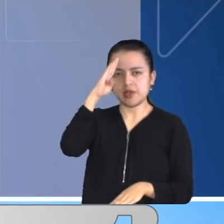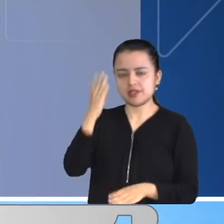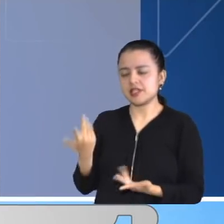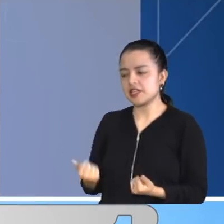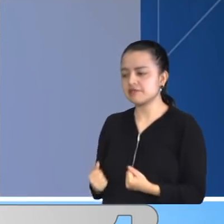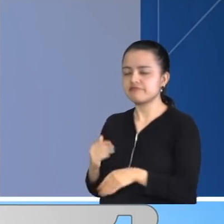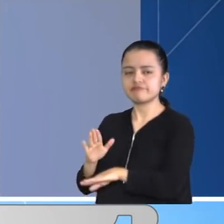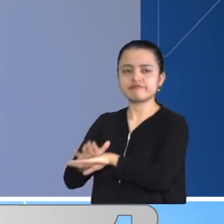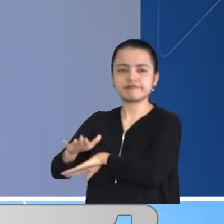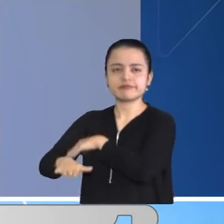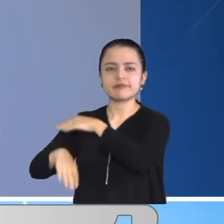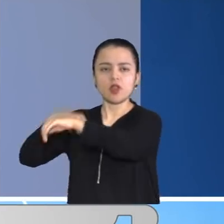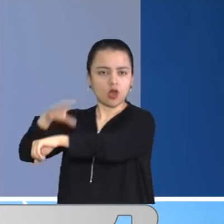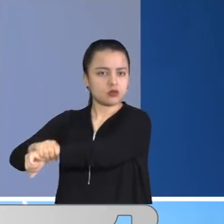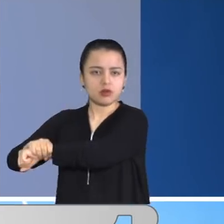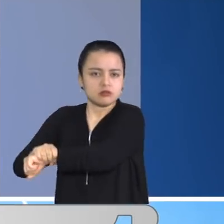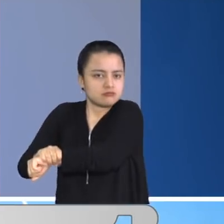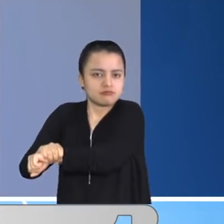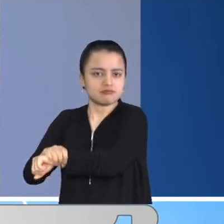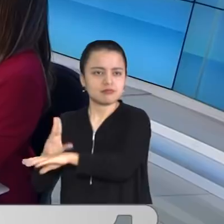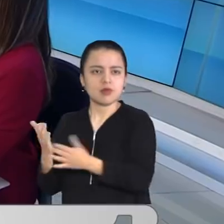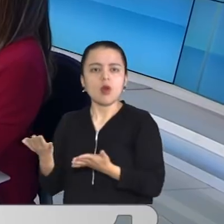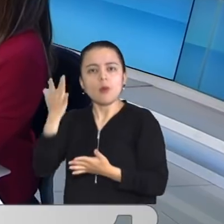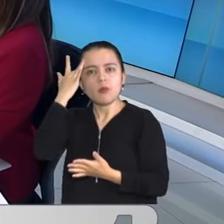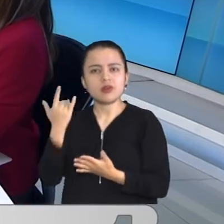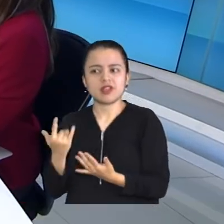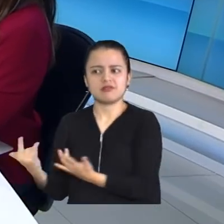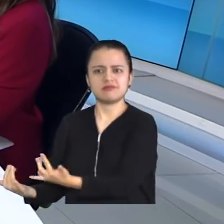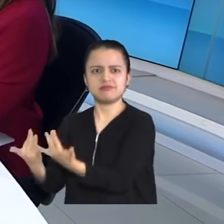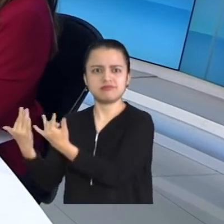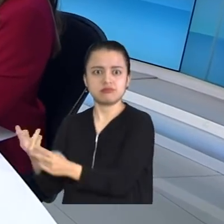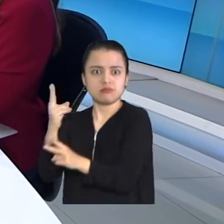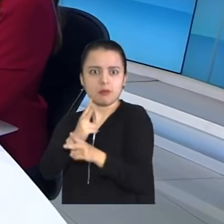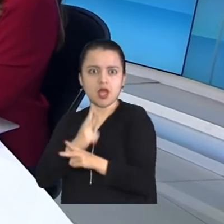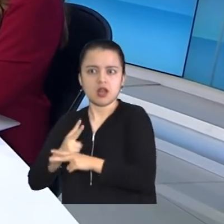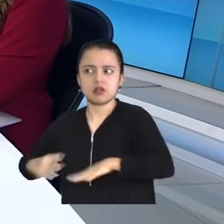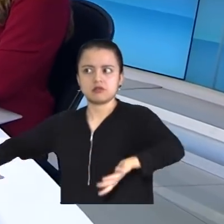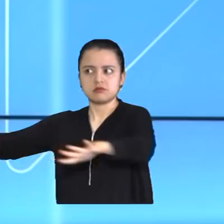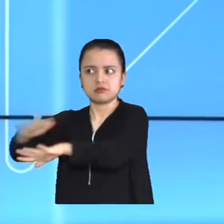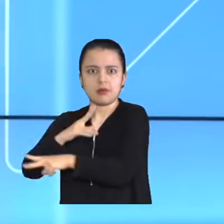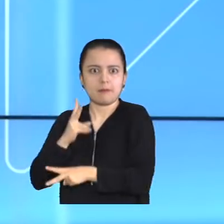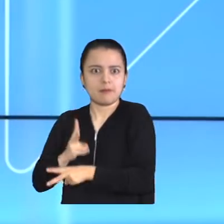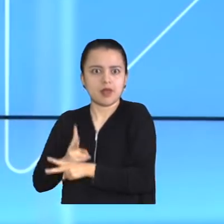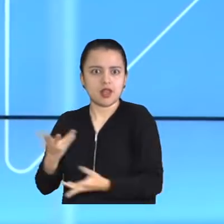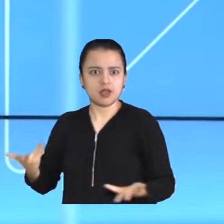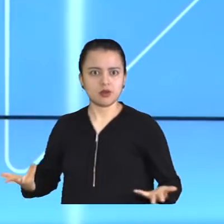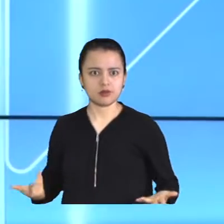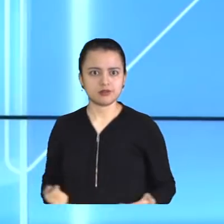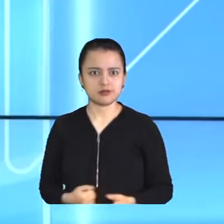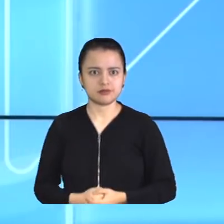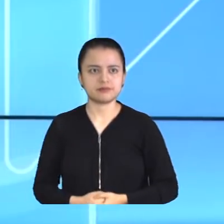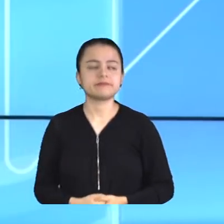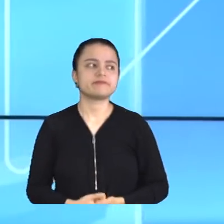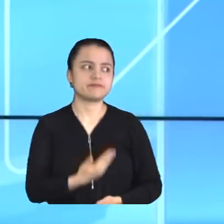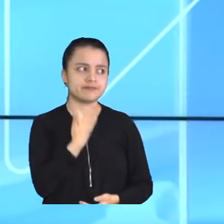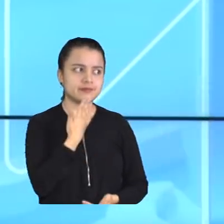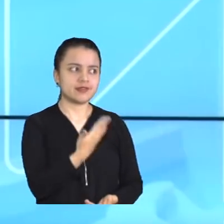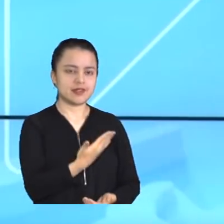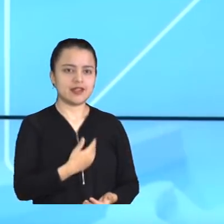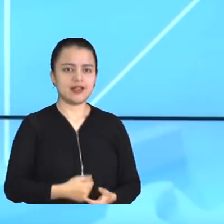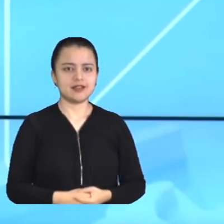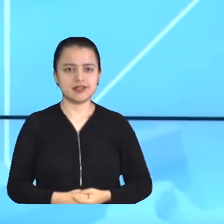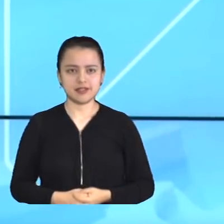incendio. Más adelante, Luisa, tendremos otros detalles de estas noticias desde Barranquilla. Así es, Jorge, gracias. Con esta información hacemos una